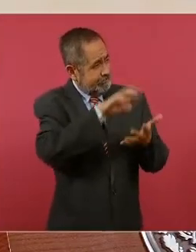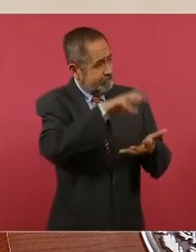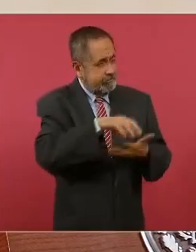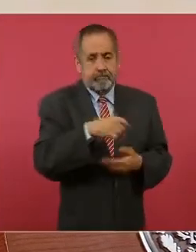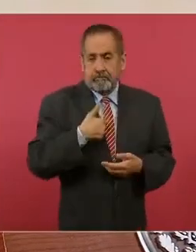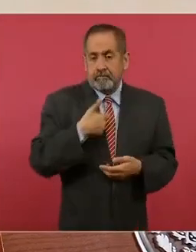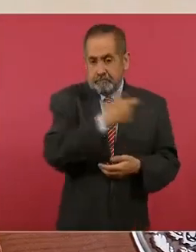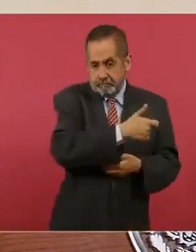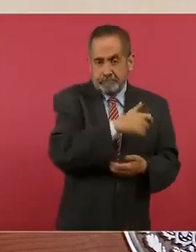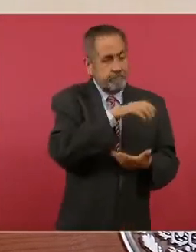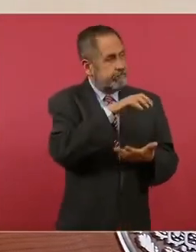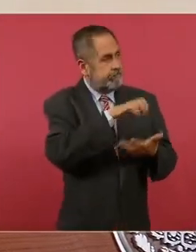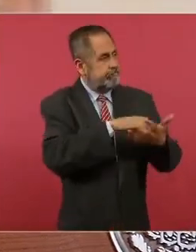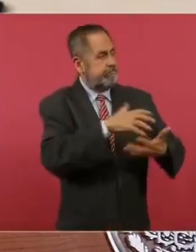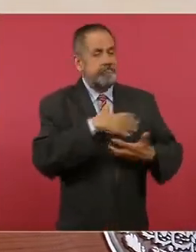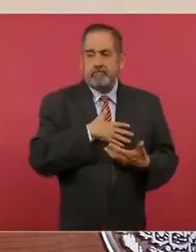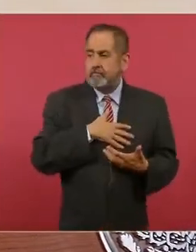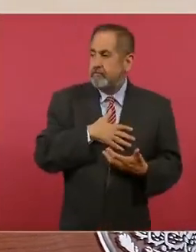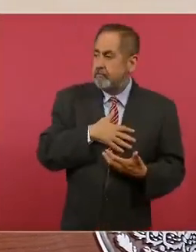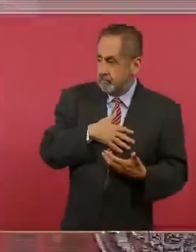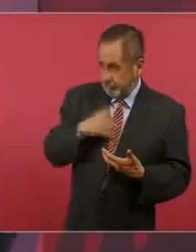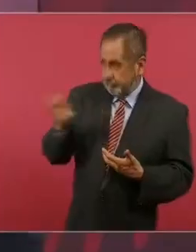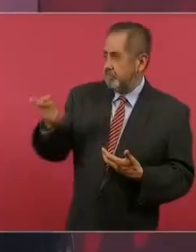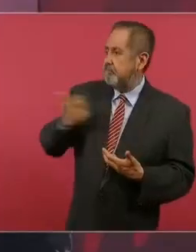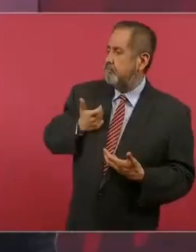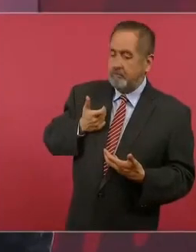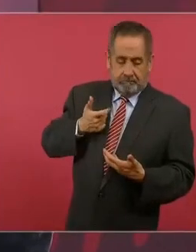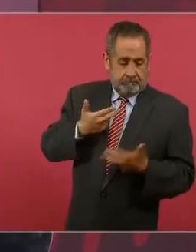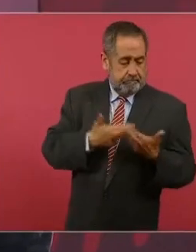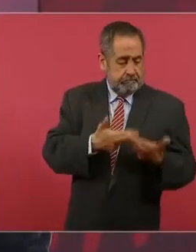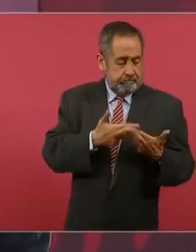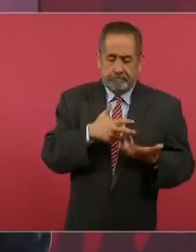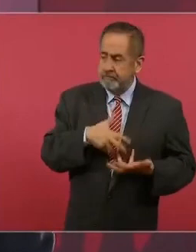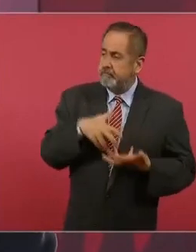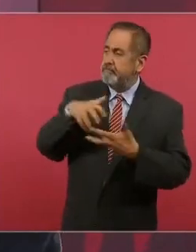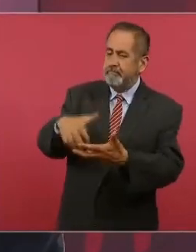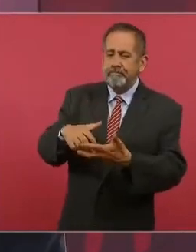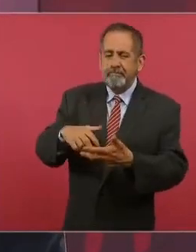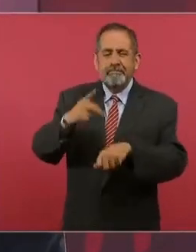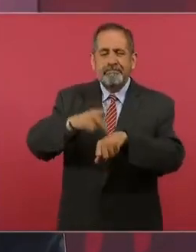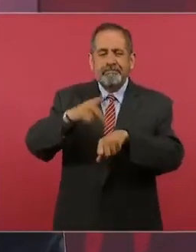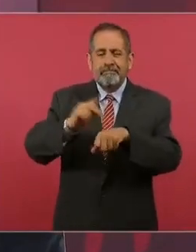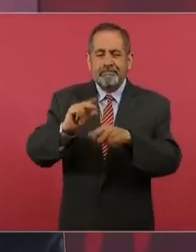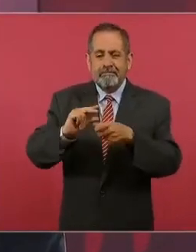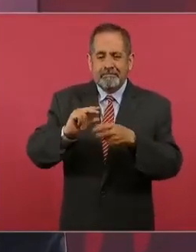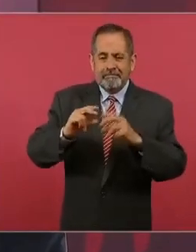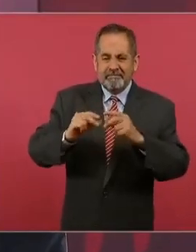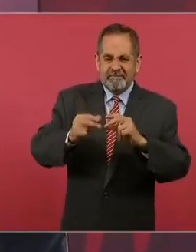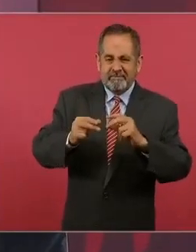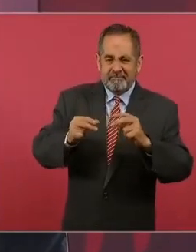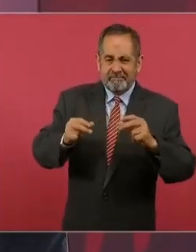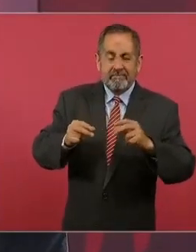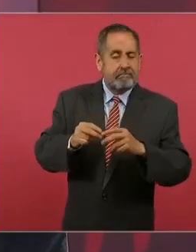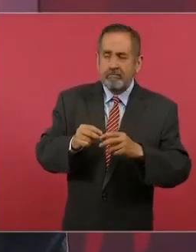compraban y ellos vendían la grava.